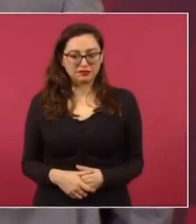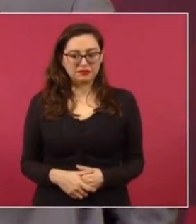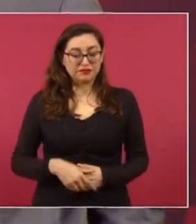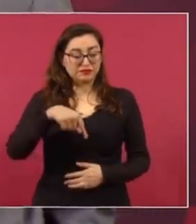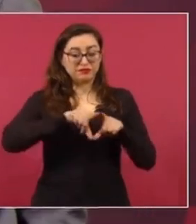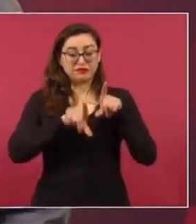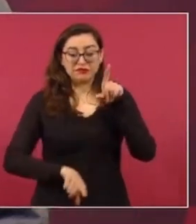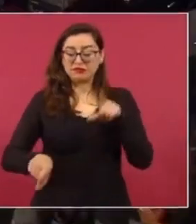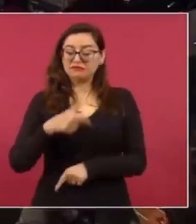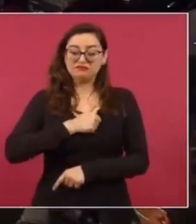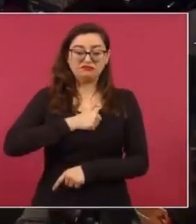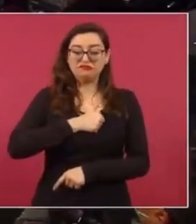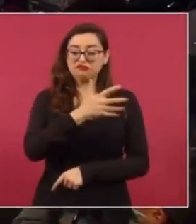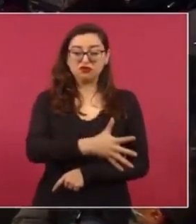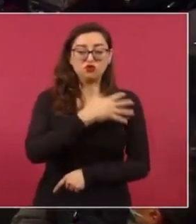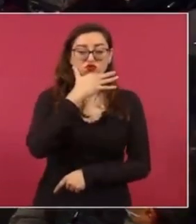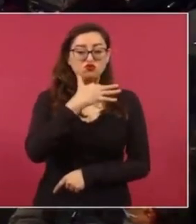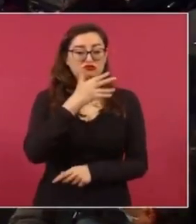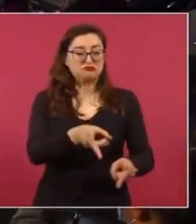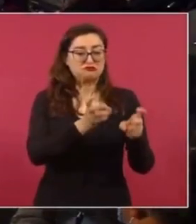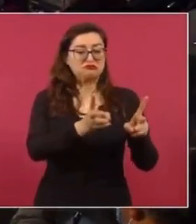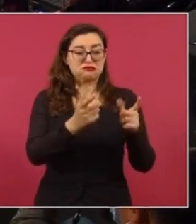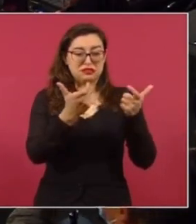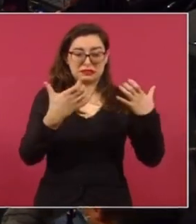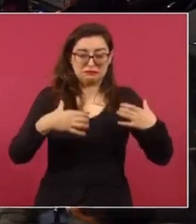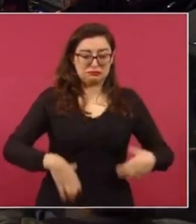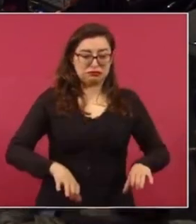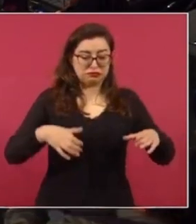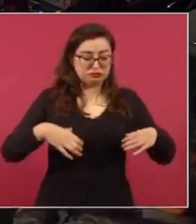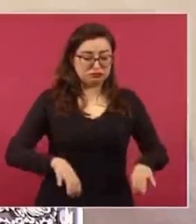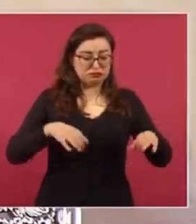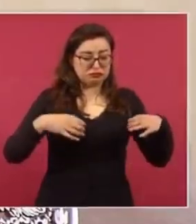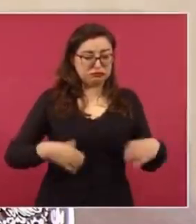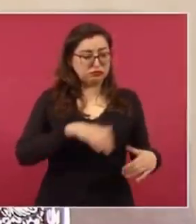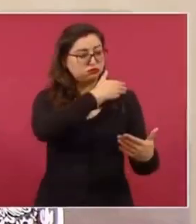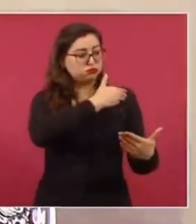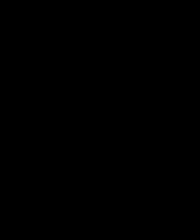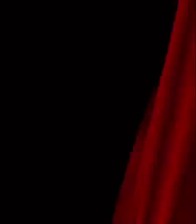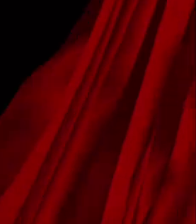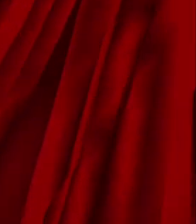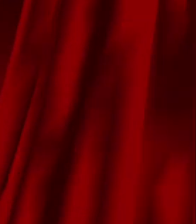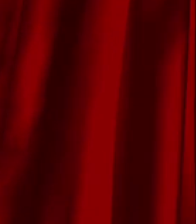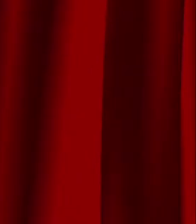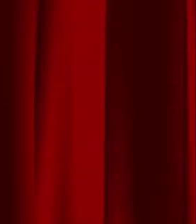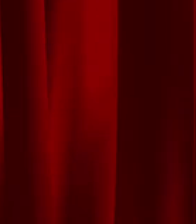Tener una servidora pública honesta es una bendición.